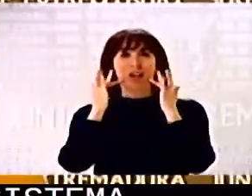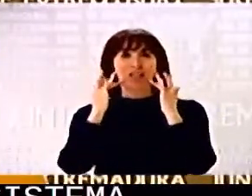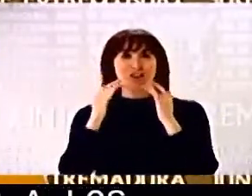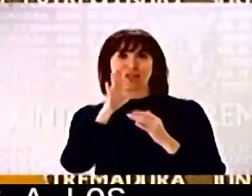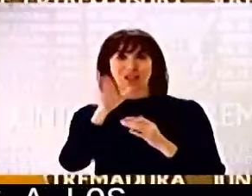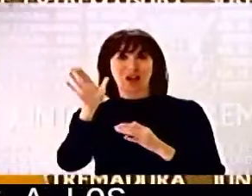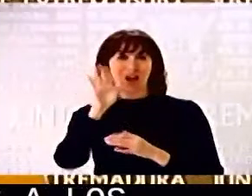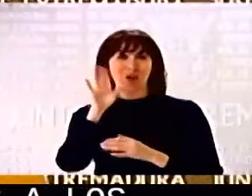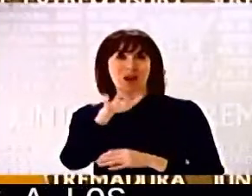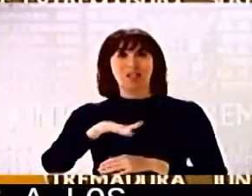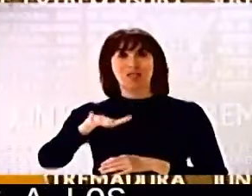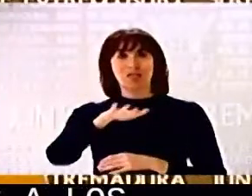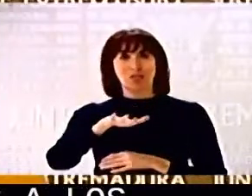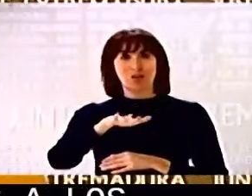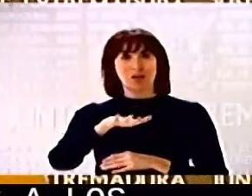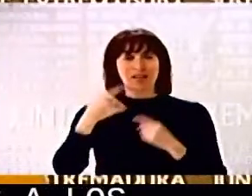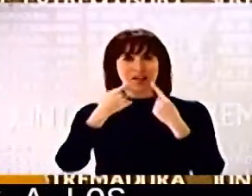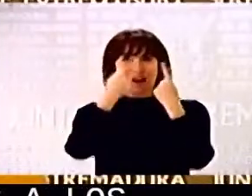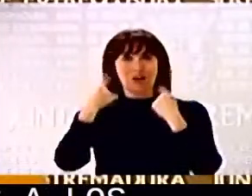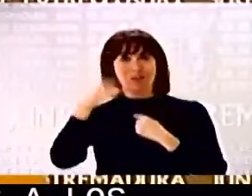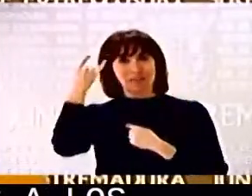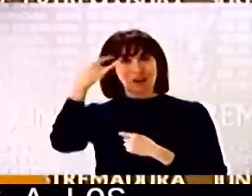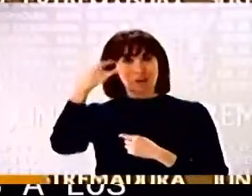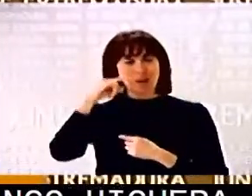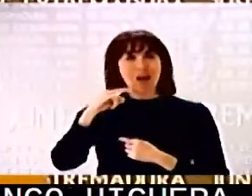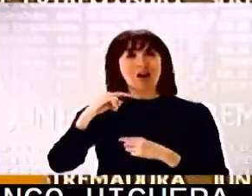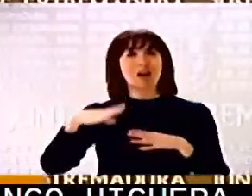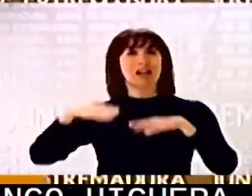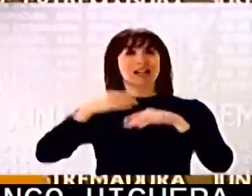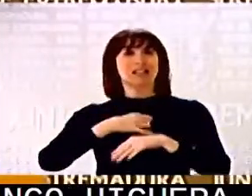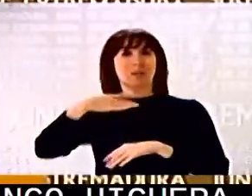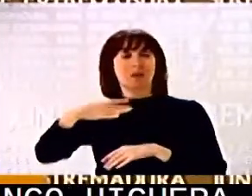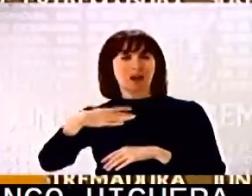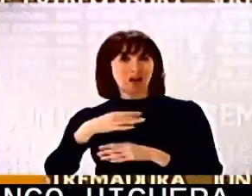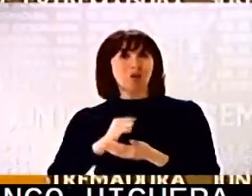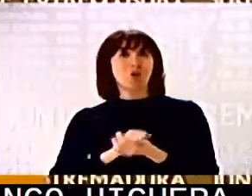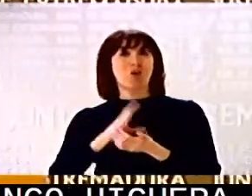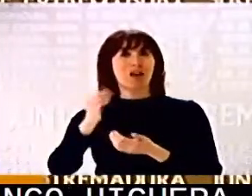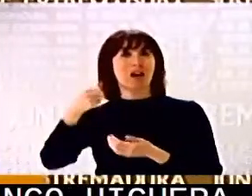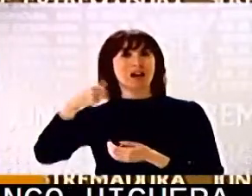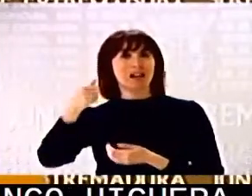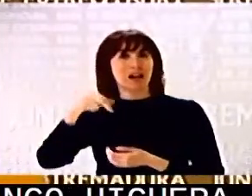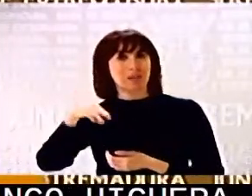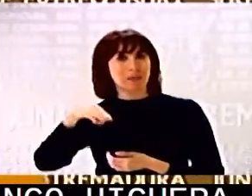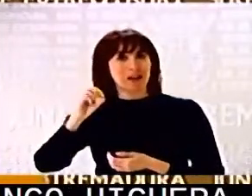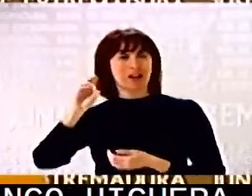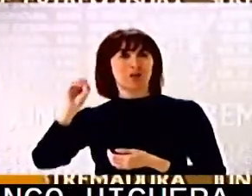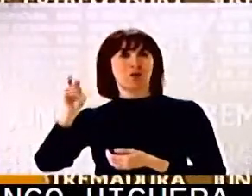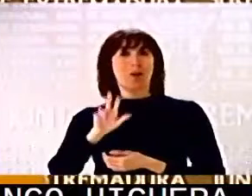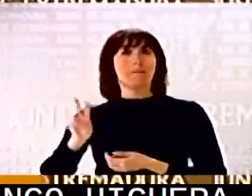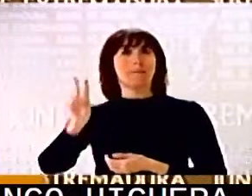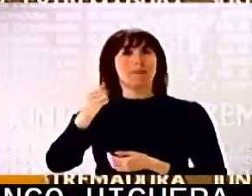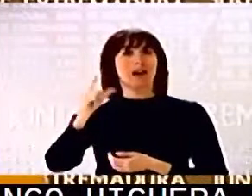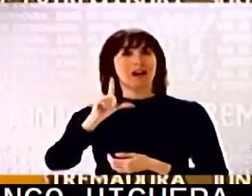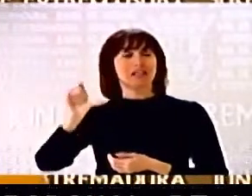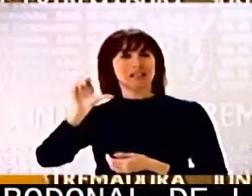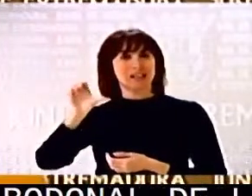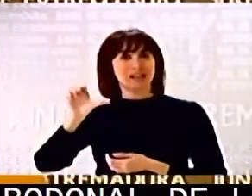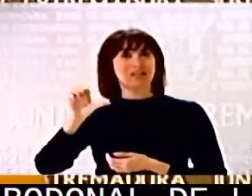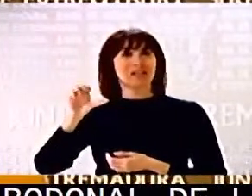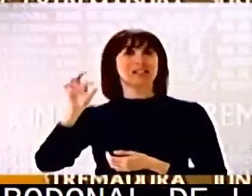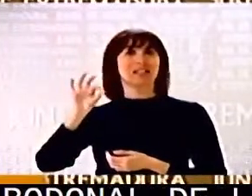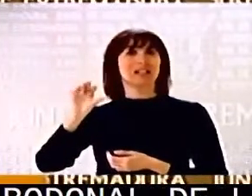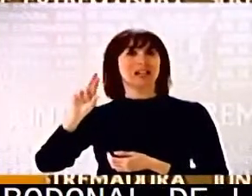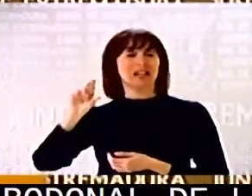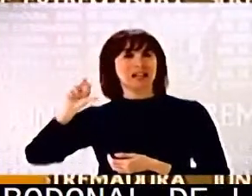de Cabeza la Vaca, Castilblanco, Higuera de la Serena, Cañamero, Valle de la Serena, Bodonal de la Sierra